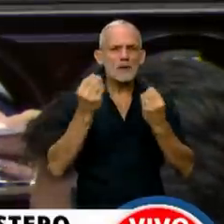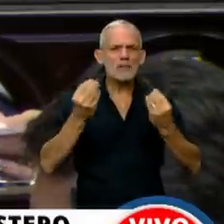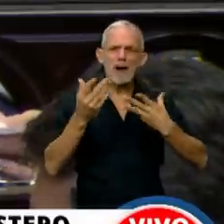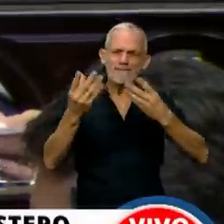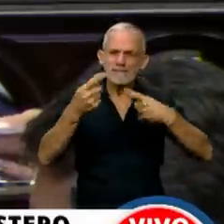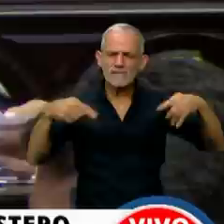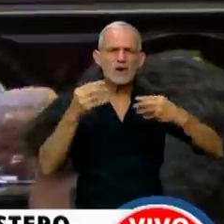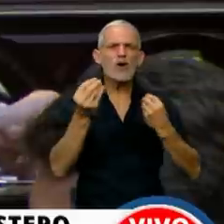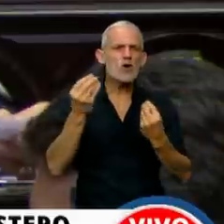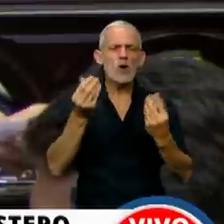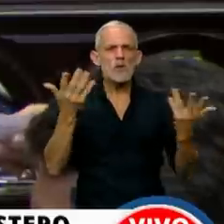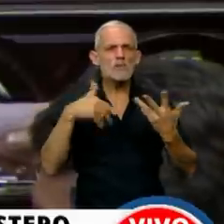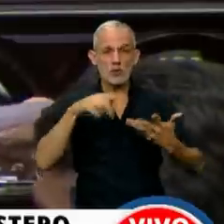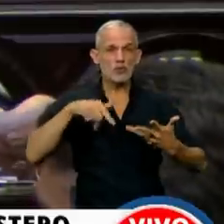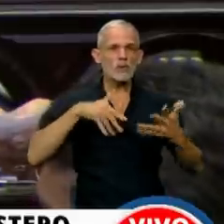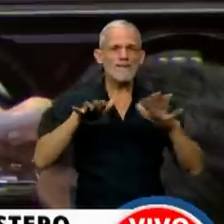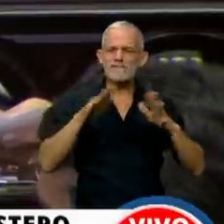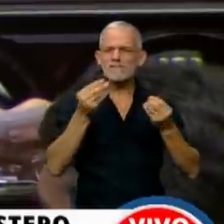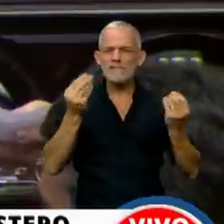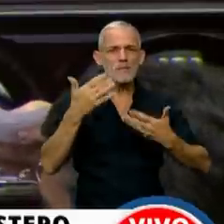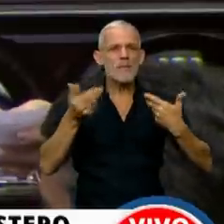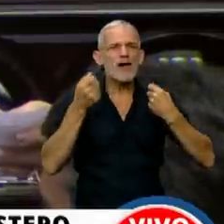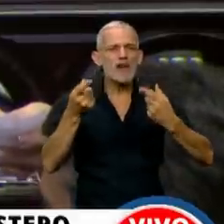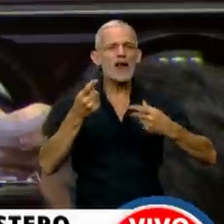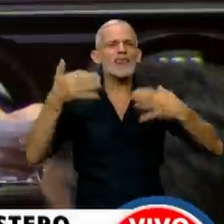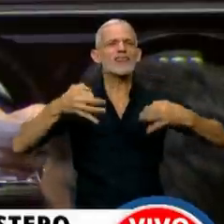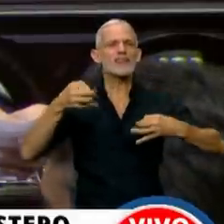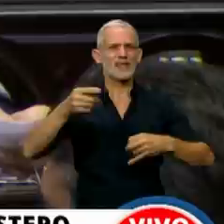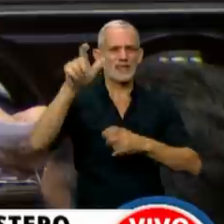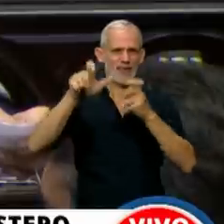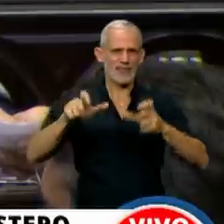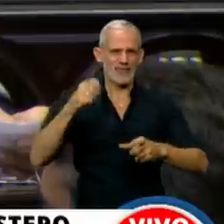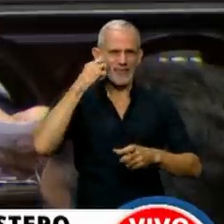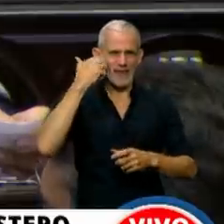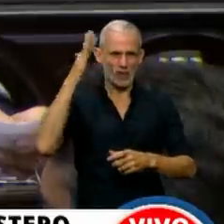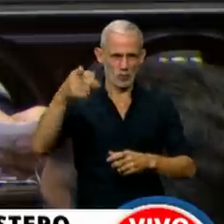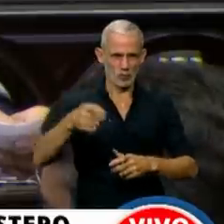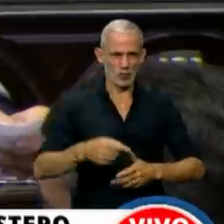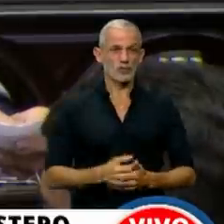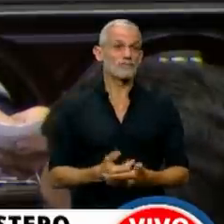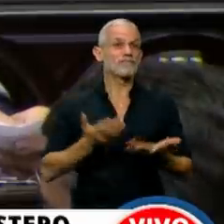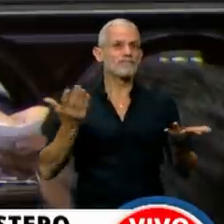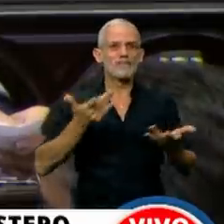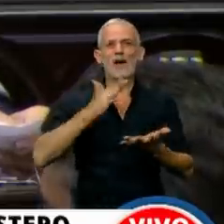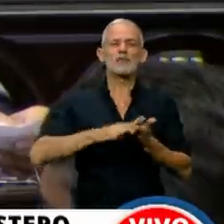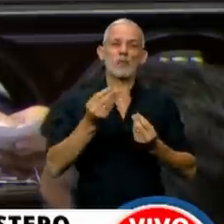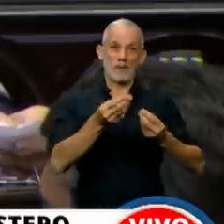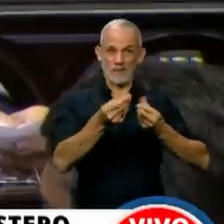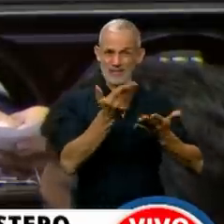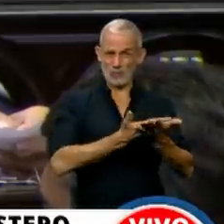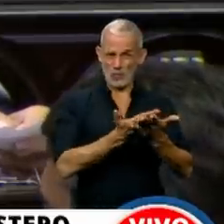por ellos como nosotros podemos darles dignidad entonces hablando de un presupuesto